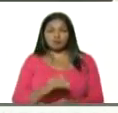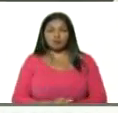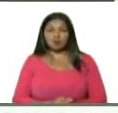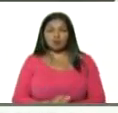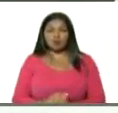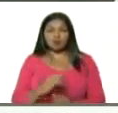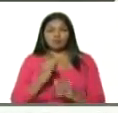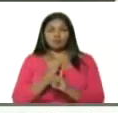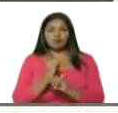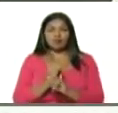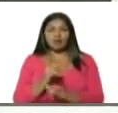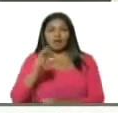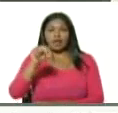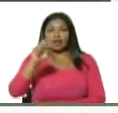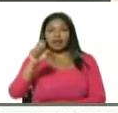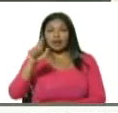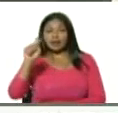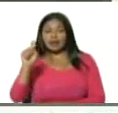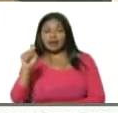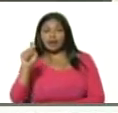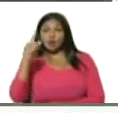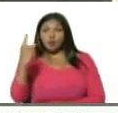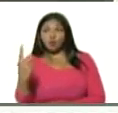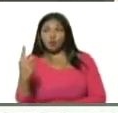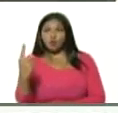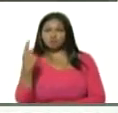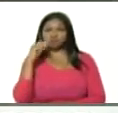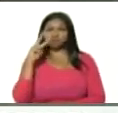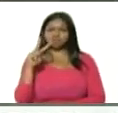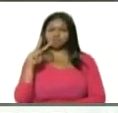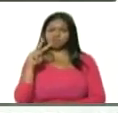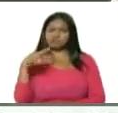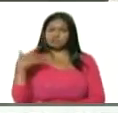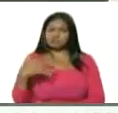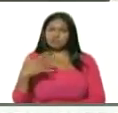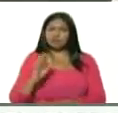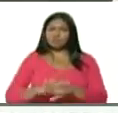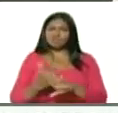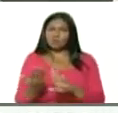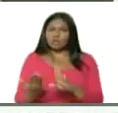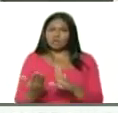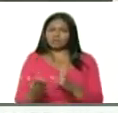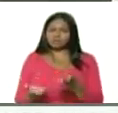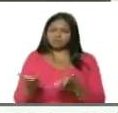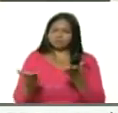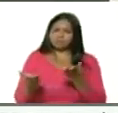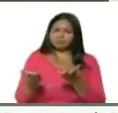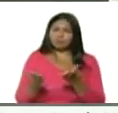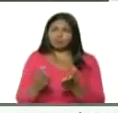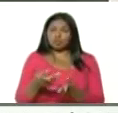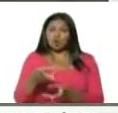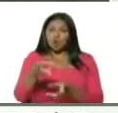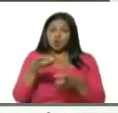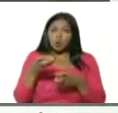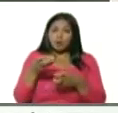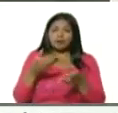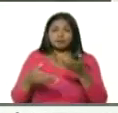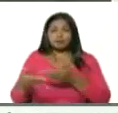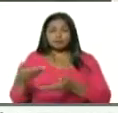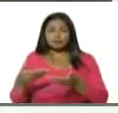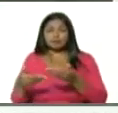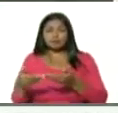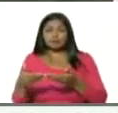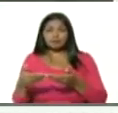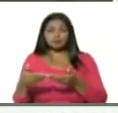Intercable y Net1, se han estado cometiendo irregularidades en este sentido. ¿De qué manera? A usted le cobran el servicio o